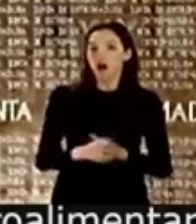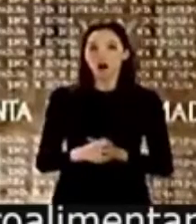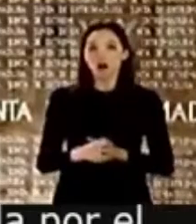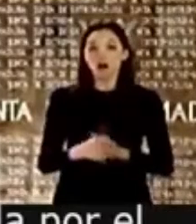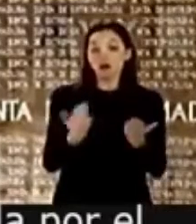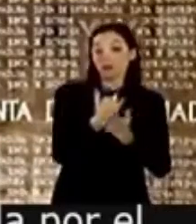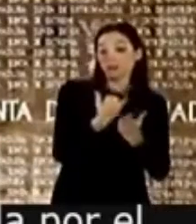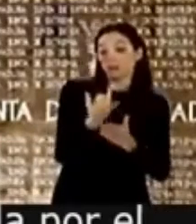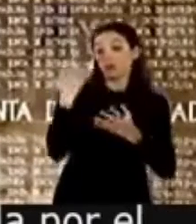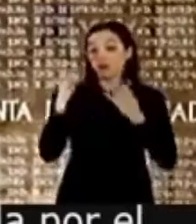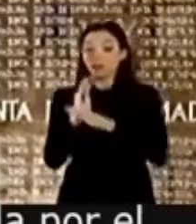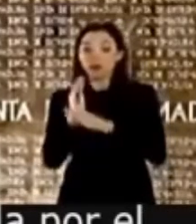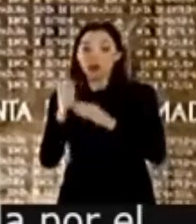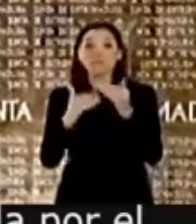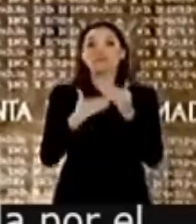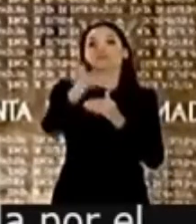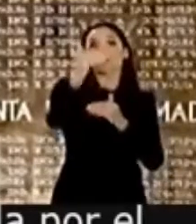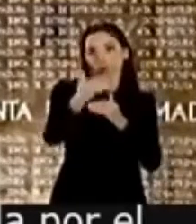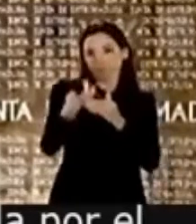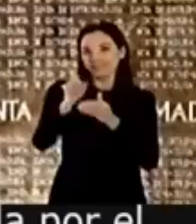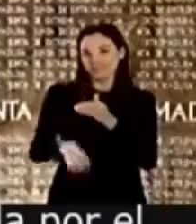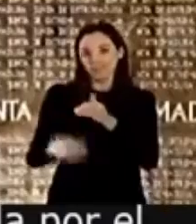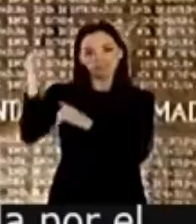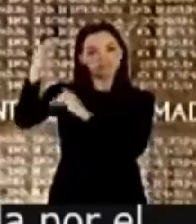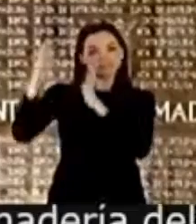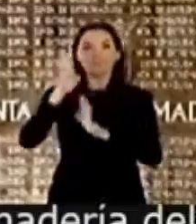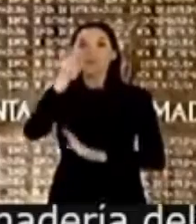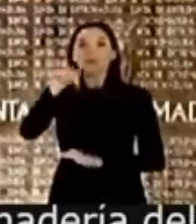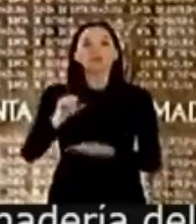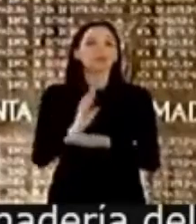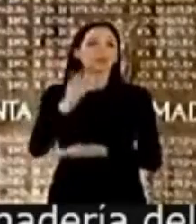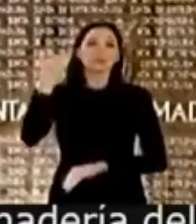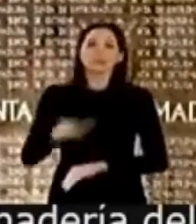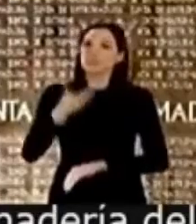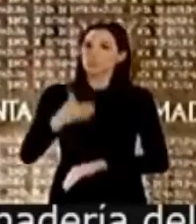ganadería del mañana, porque aquí también hay ayudas importantes para jóvenes.